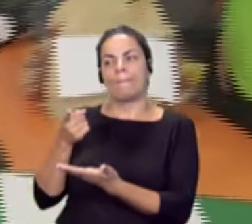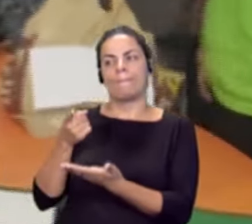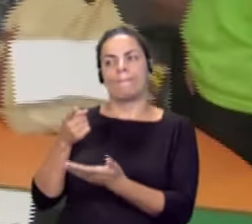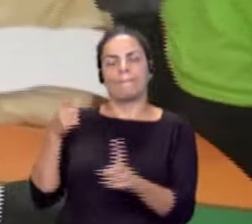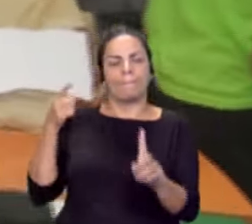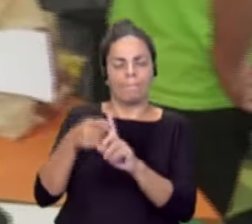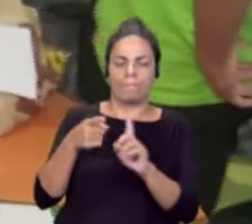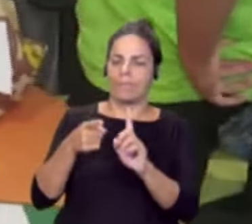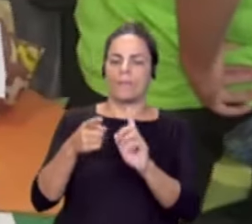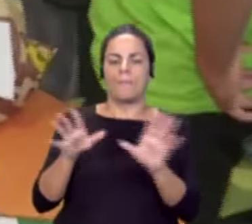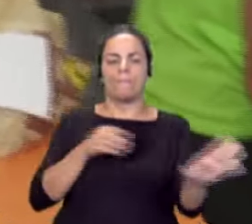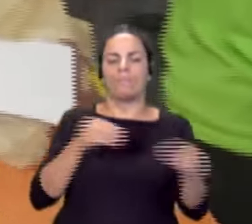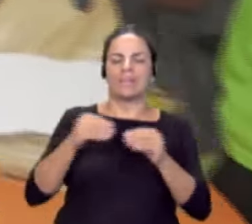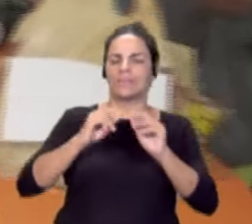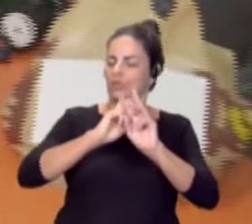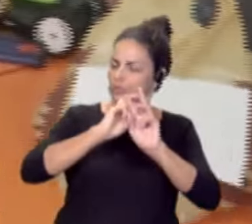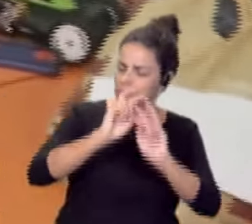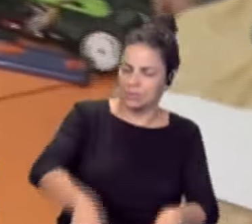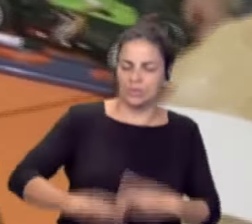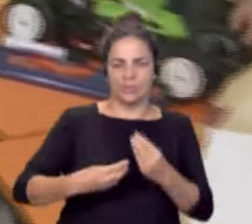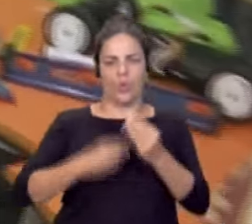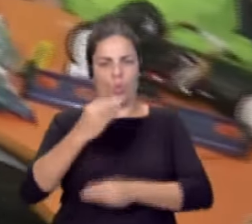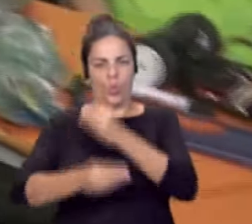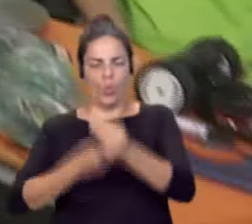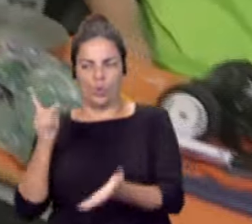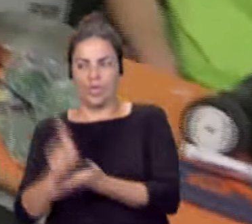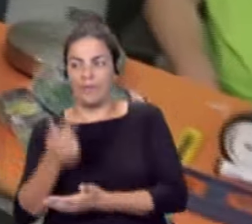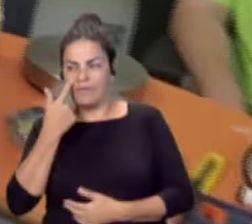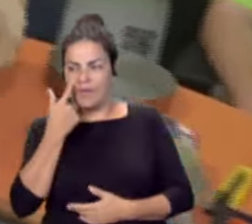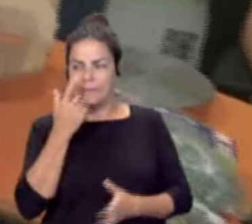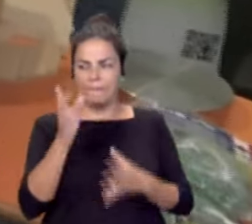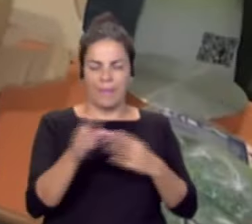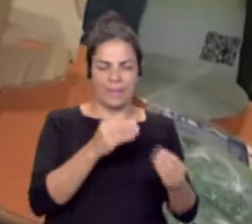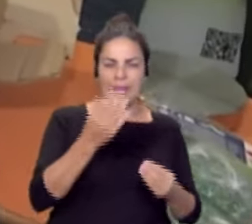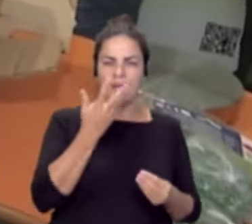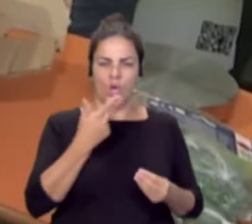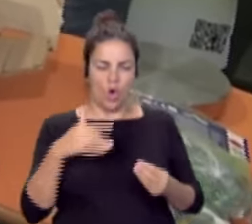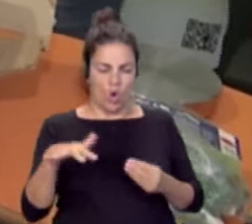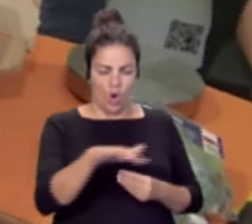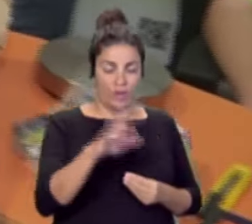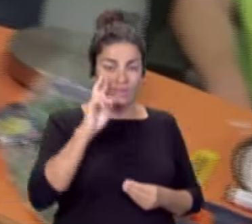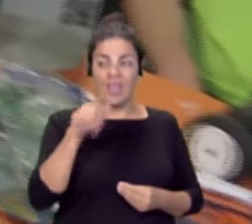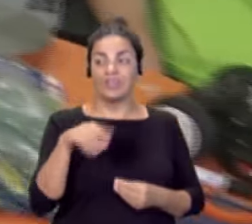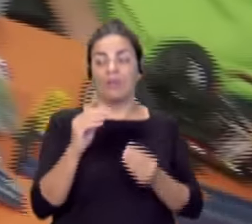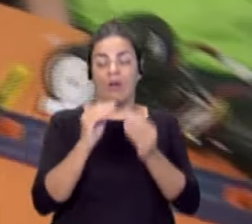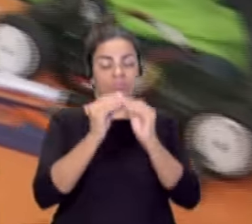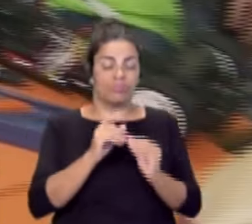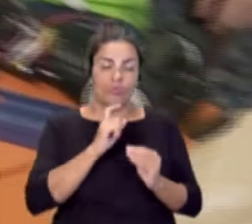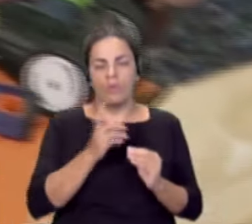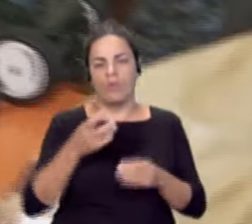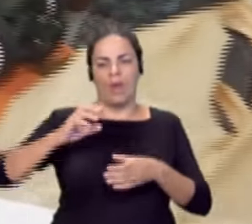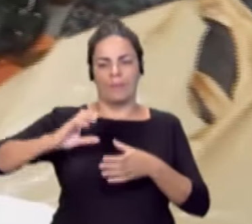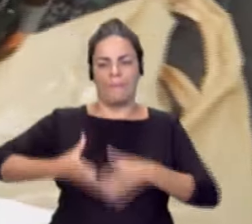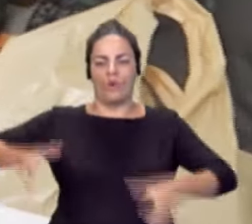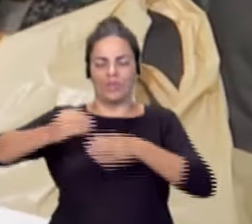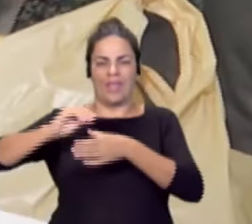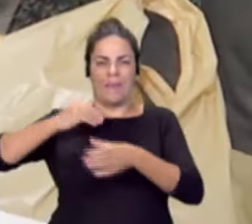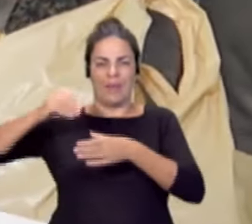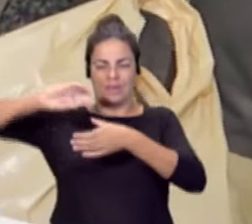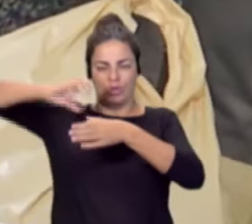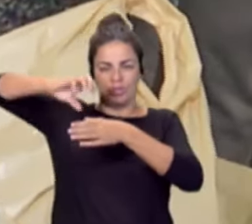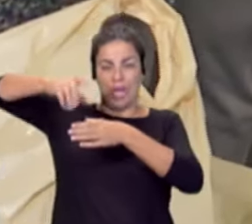reutilización de plástico. Ven esos materiales de colores, ¿no? Eso está hecho con botellas de las tapas de las botellas de plástico, y están haciendo un